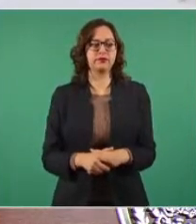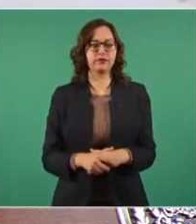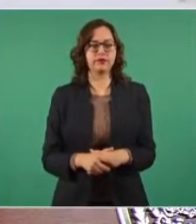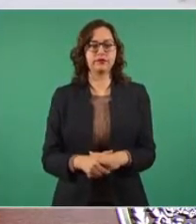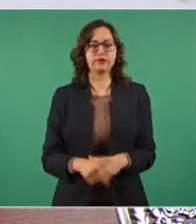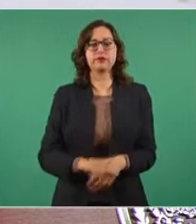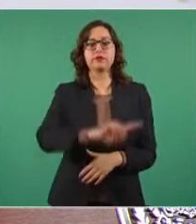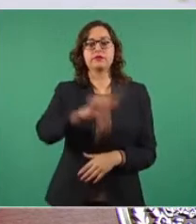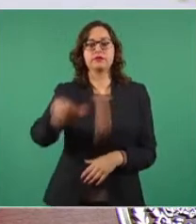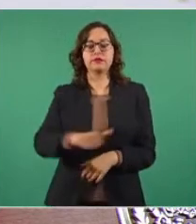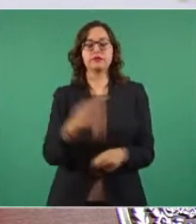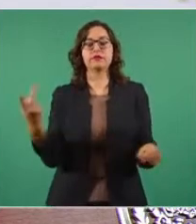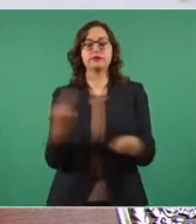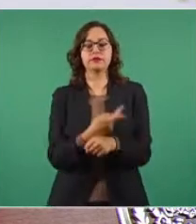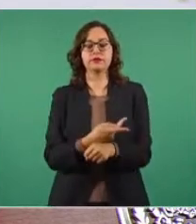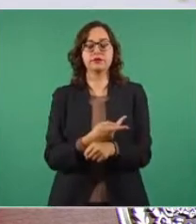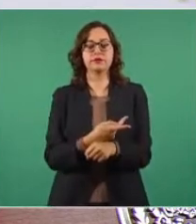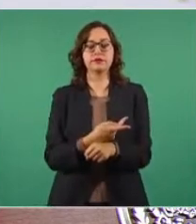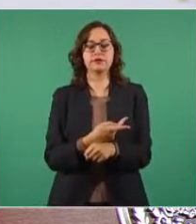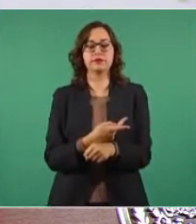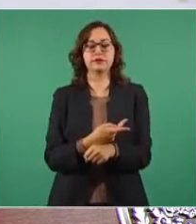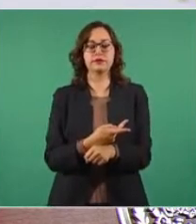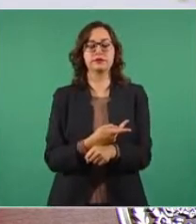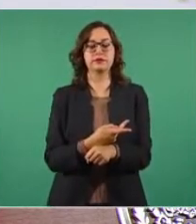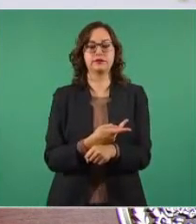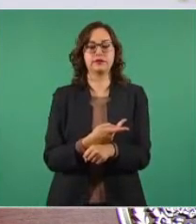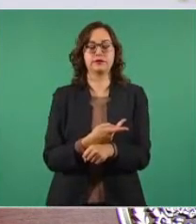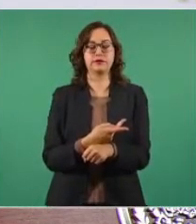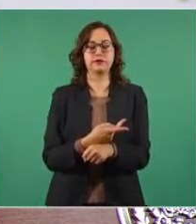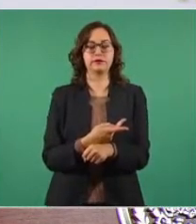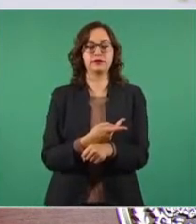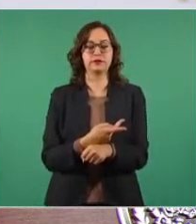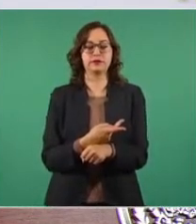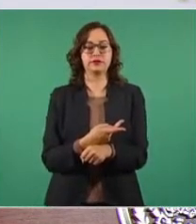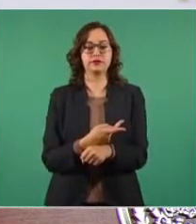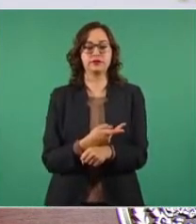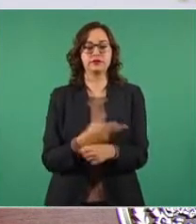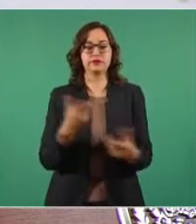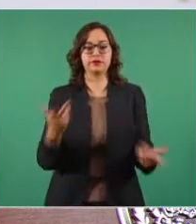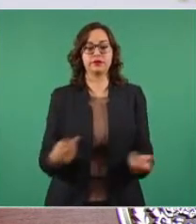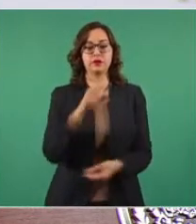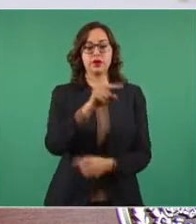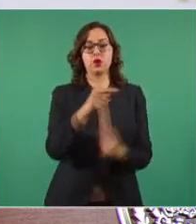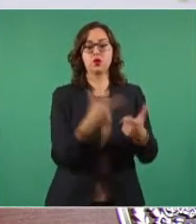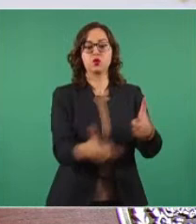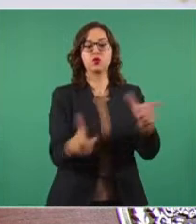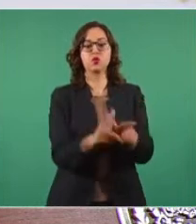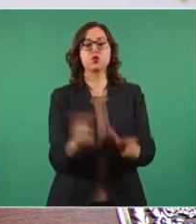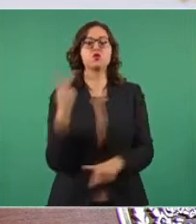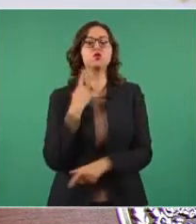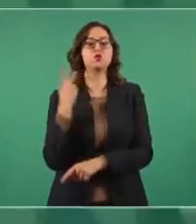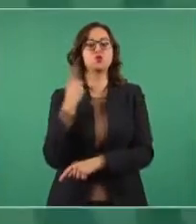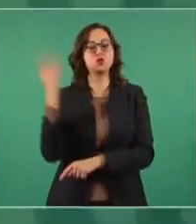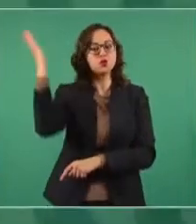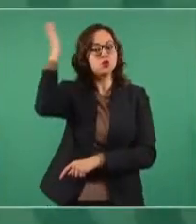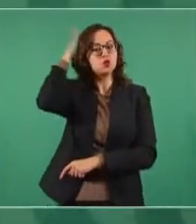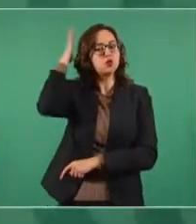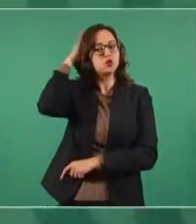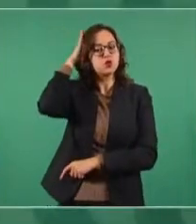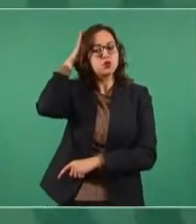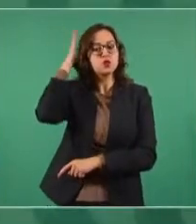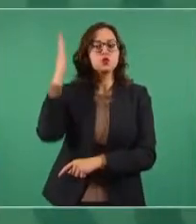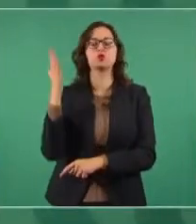pierde la presidencia por primera vez he partido dominante